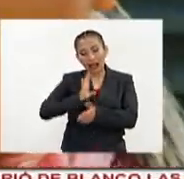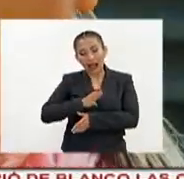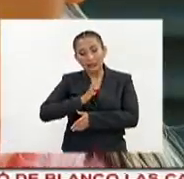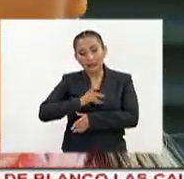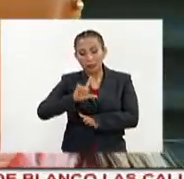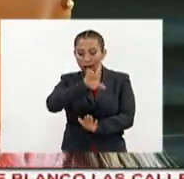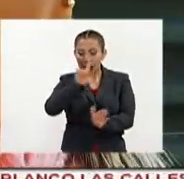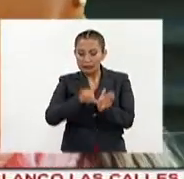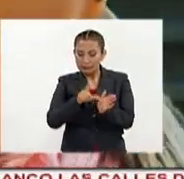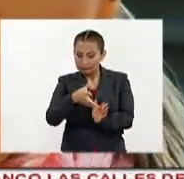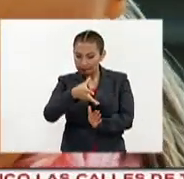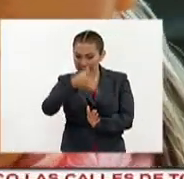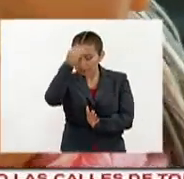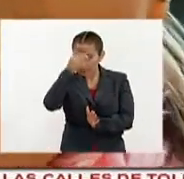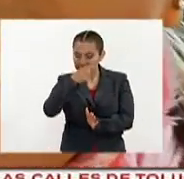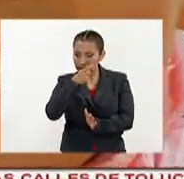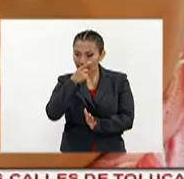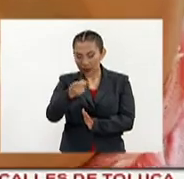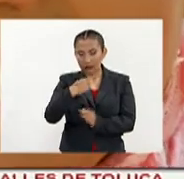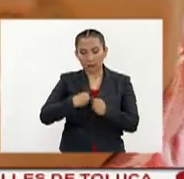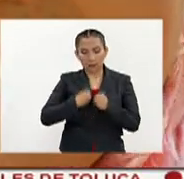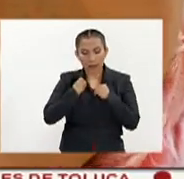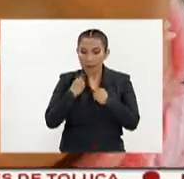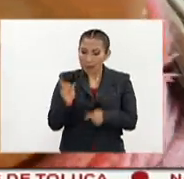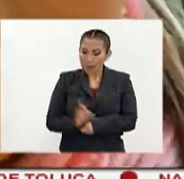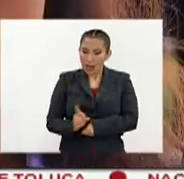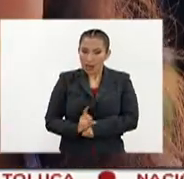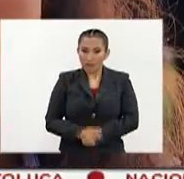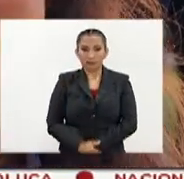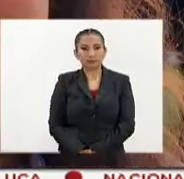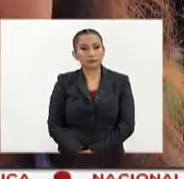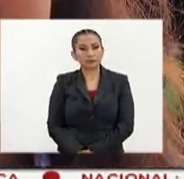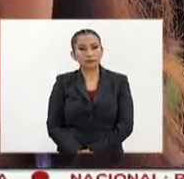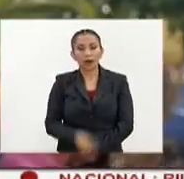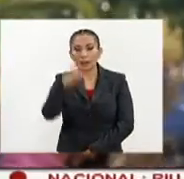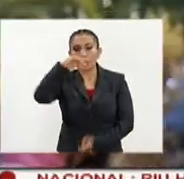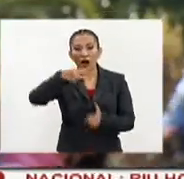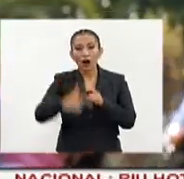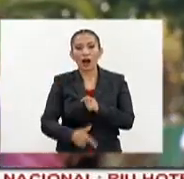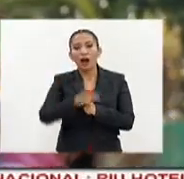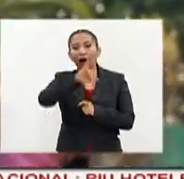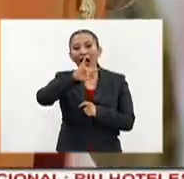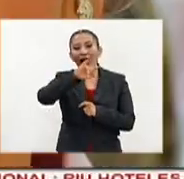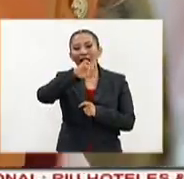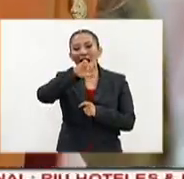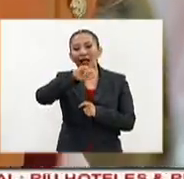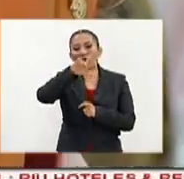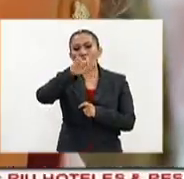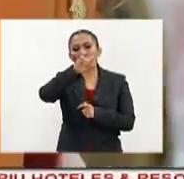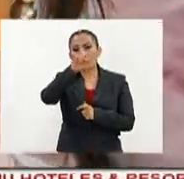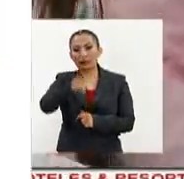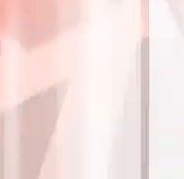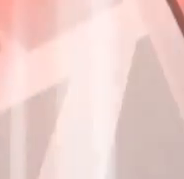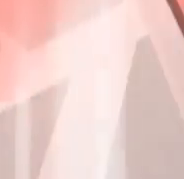una lección de vida y afirman que viven un día a la vez. Para México al Día, Jacqueline López Zárate.